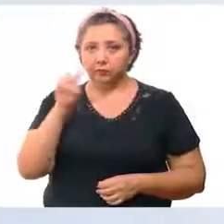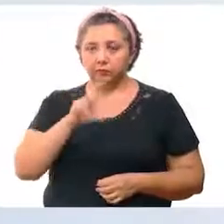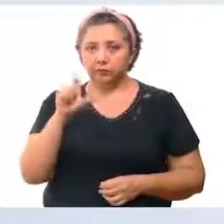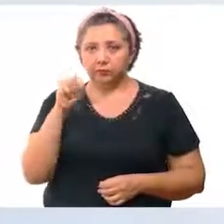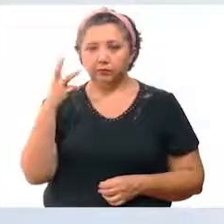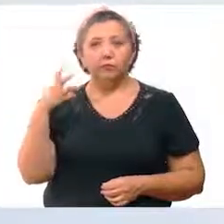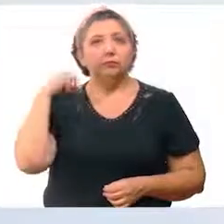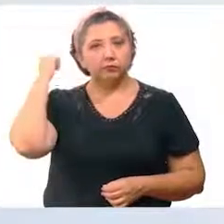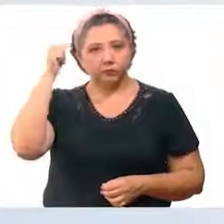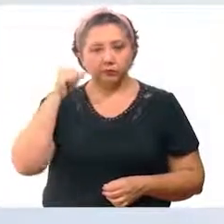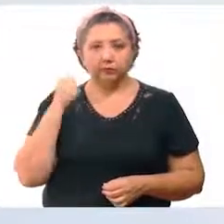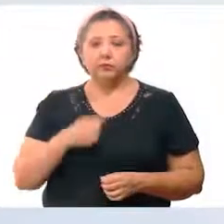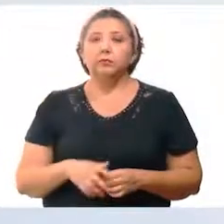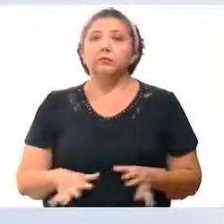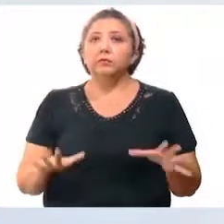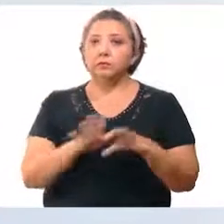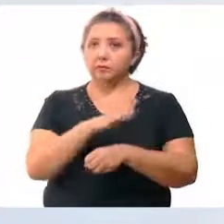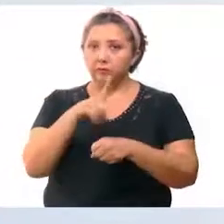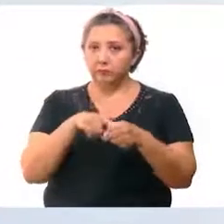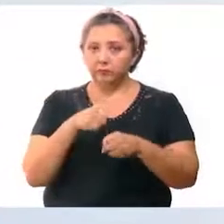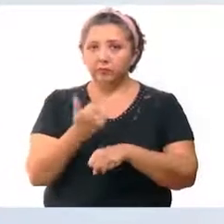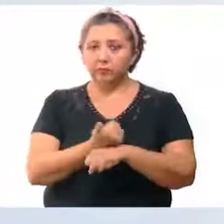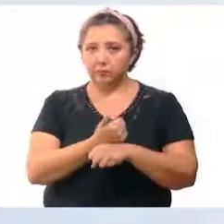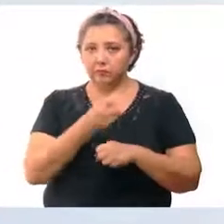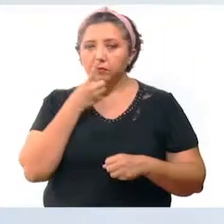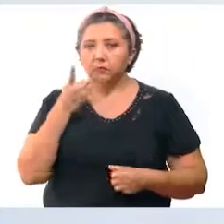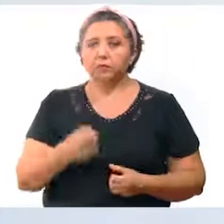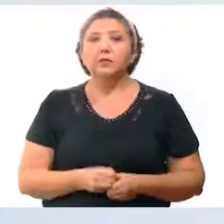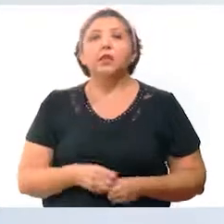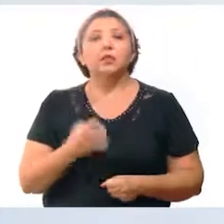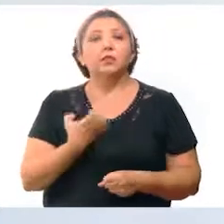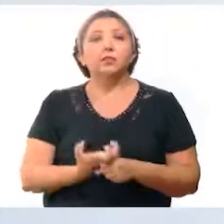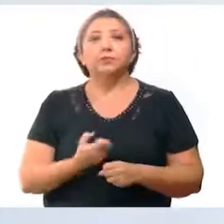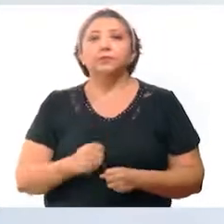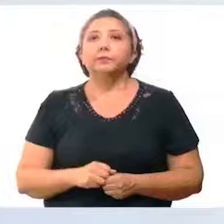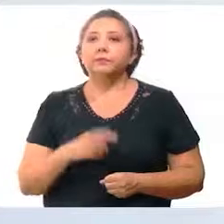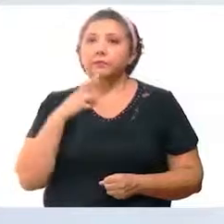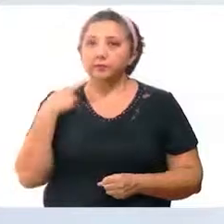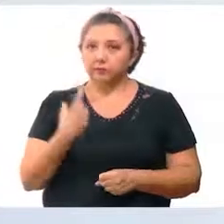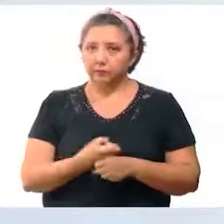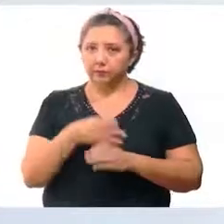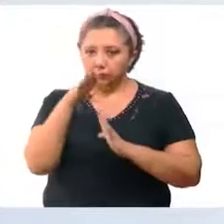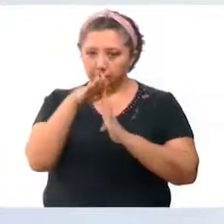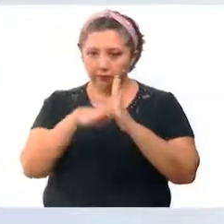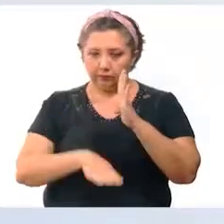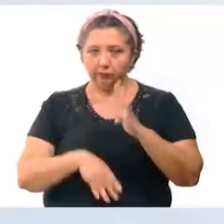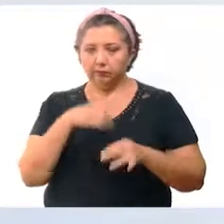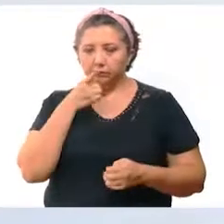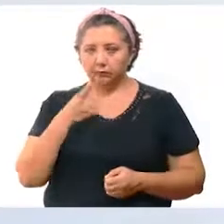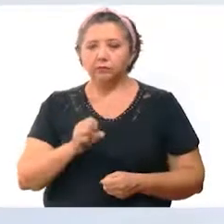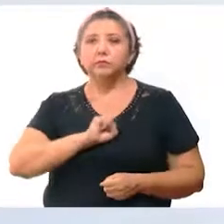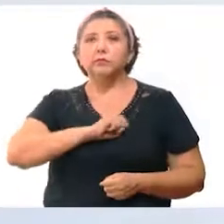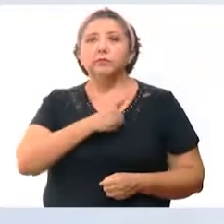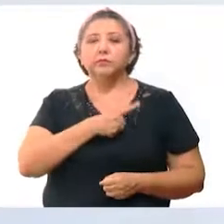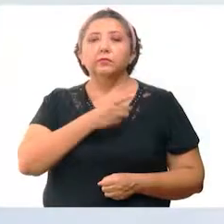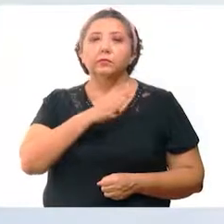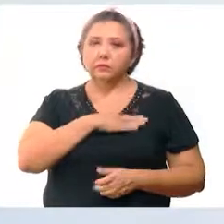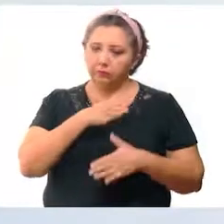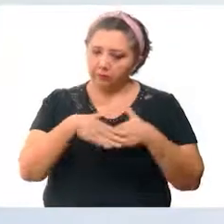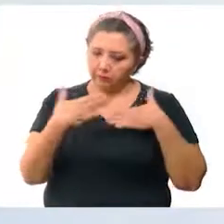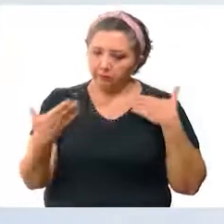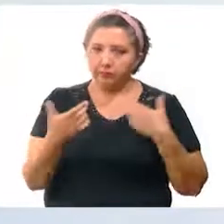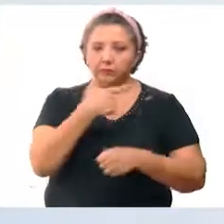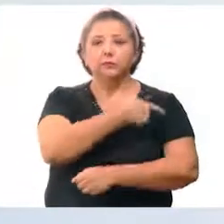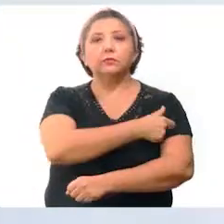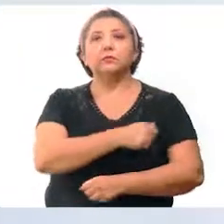viernes 23 de abril. Tras el cambio al color amarillo del semáforo epidemiológico estatal, resultado del descenso en los indicadores de salud y el buen avance de